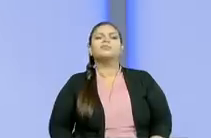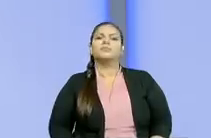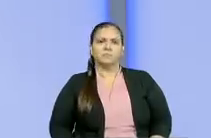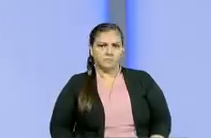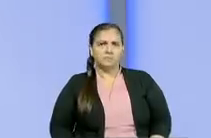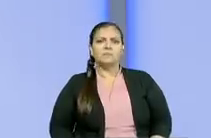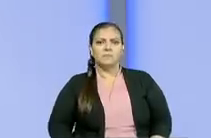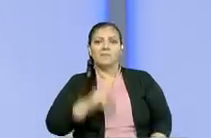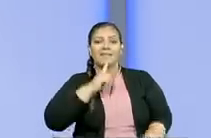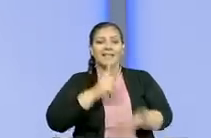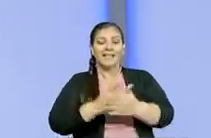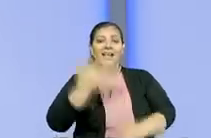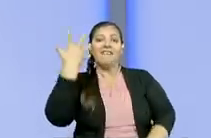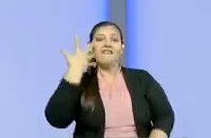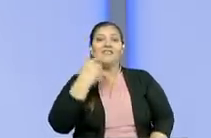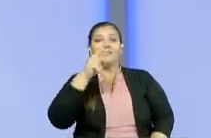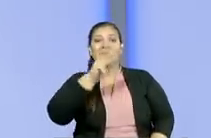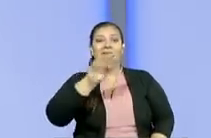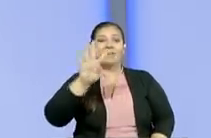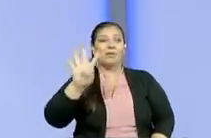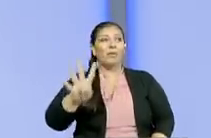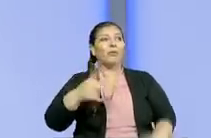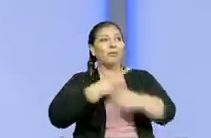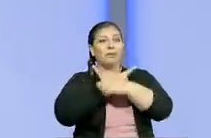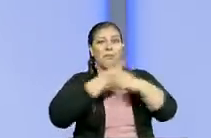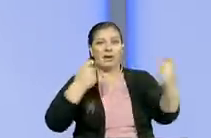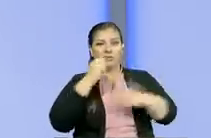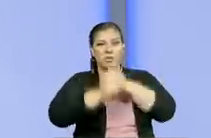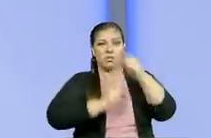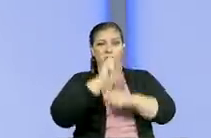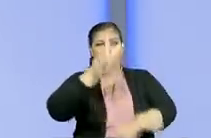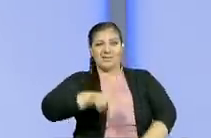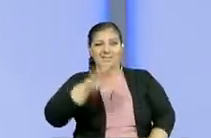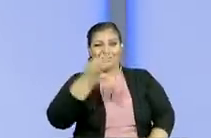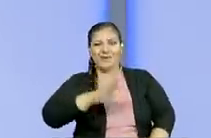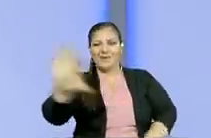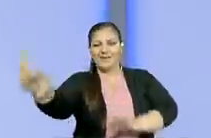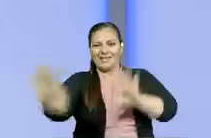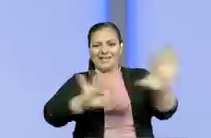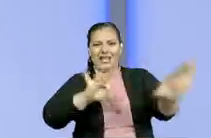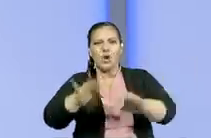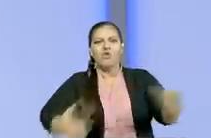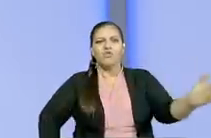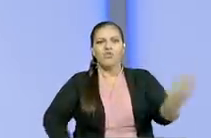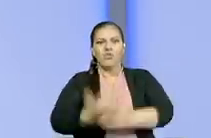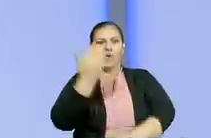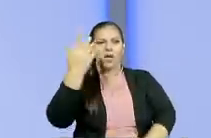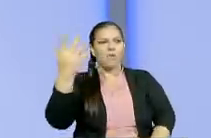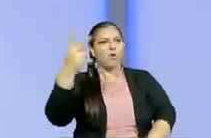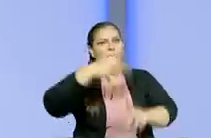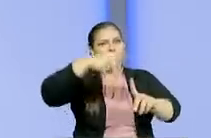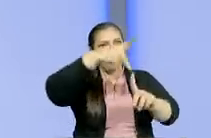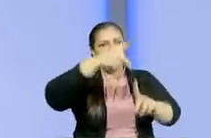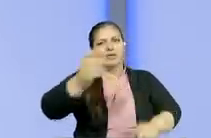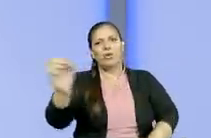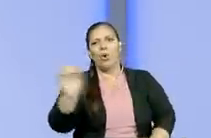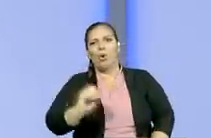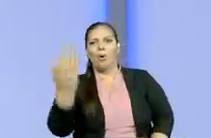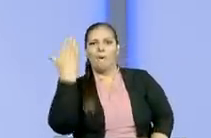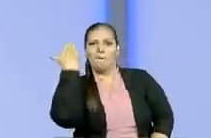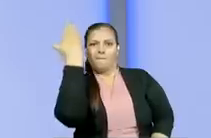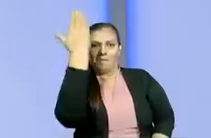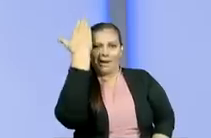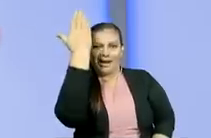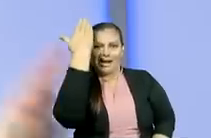conciencia y la convicción para hacerlo, que hay unas elecciones seccionales el 24 de marzo, donde el Partido Social Cristiano va a dar una